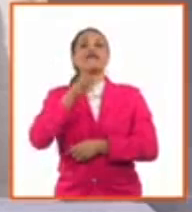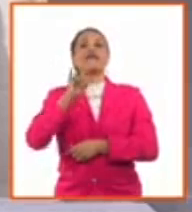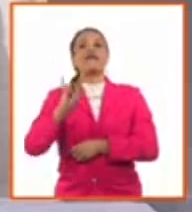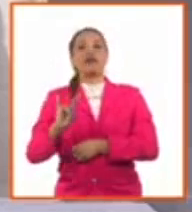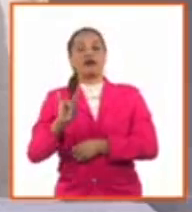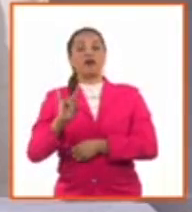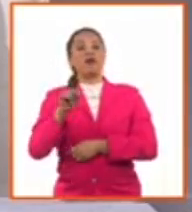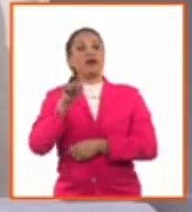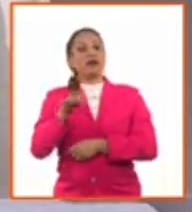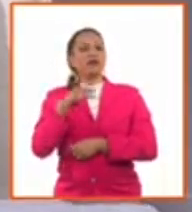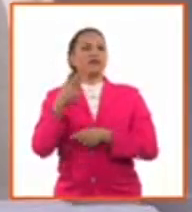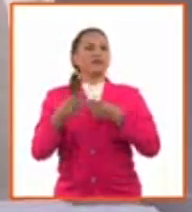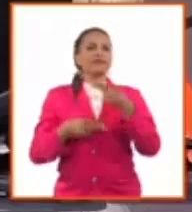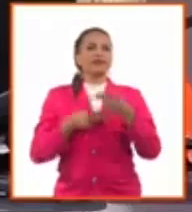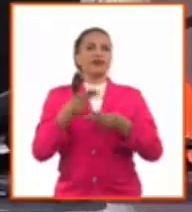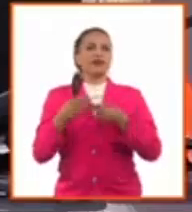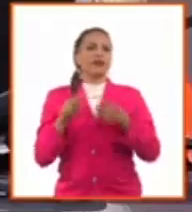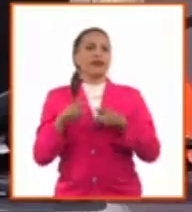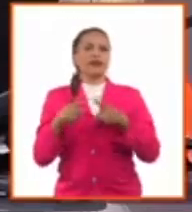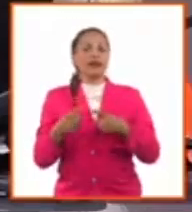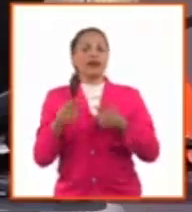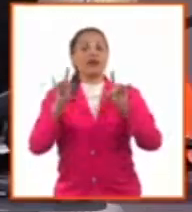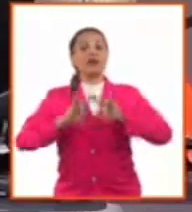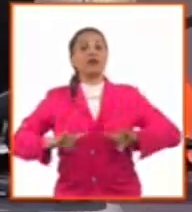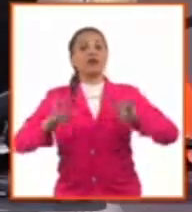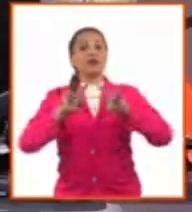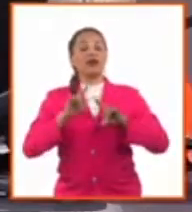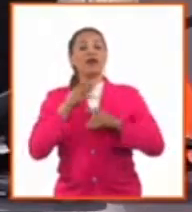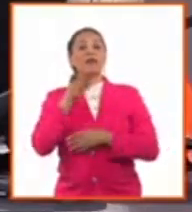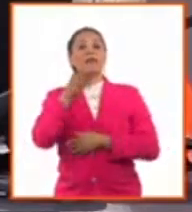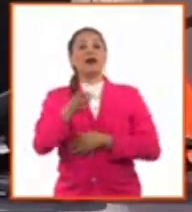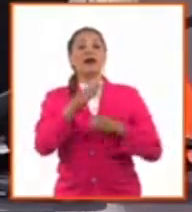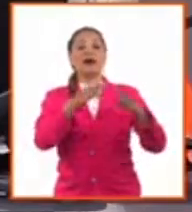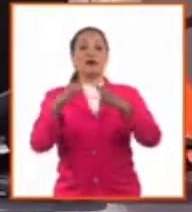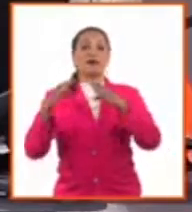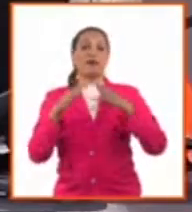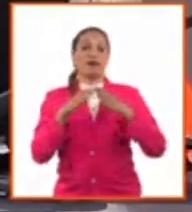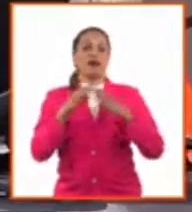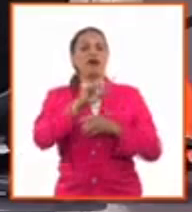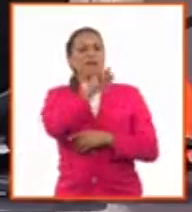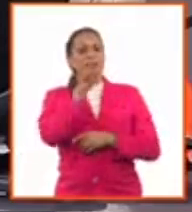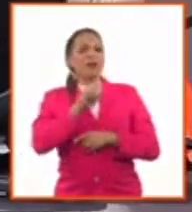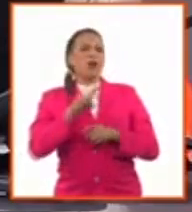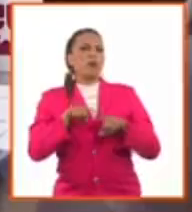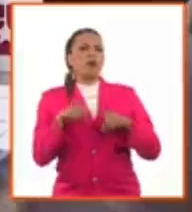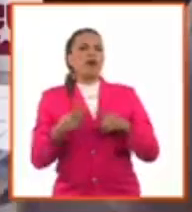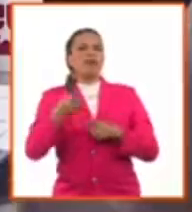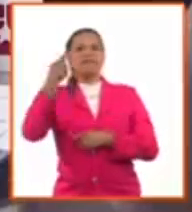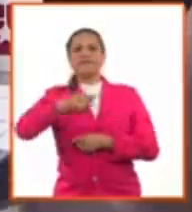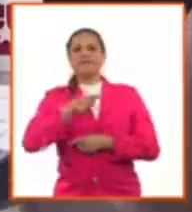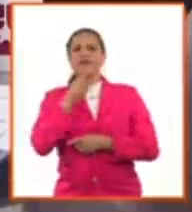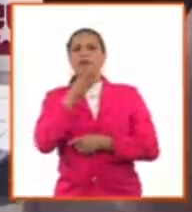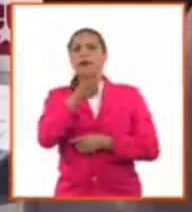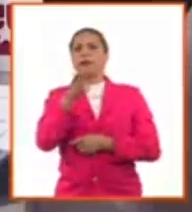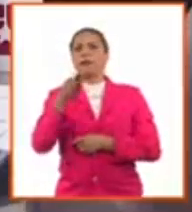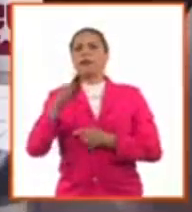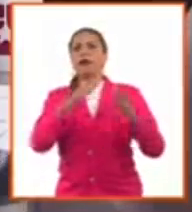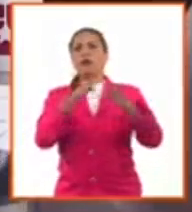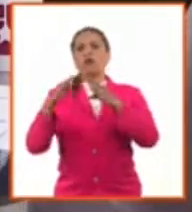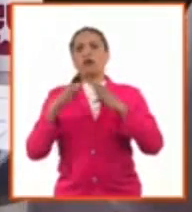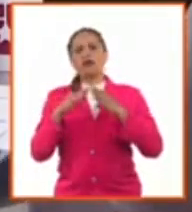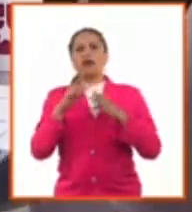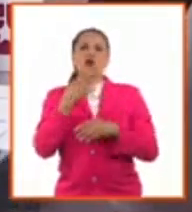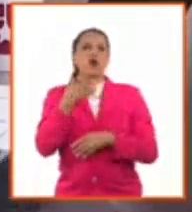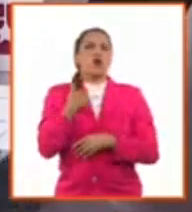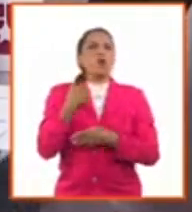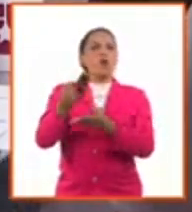pues sale más allá de las universidades para llegar a las comunidades. ¿Por qué la decisión de ir a las comunidades? ¿Qué puede aportarle